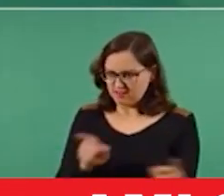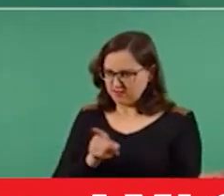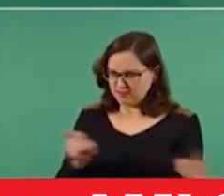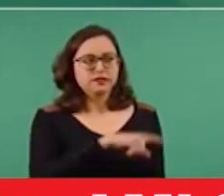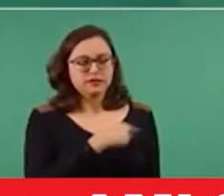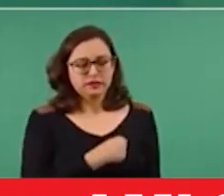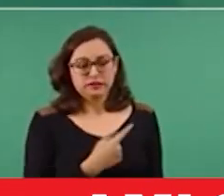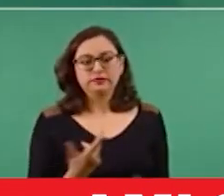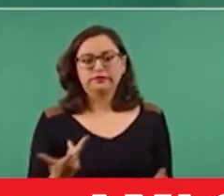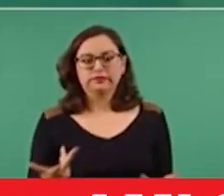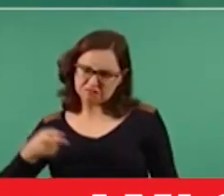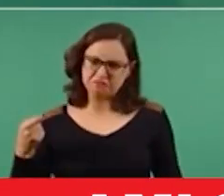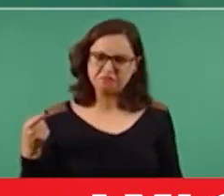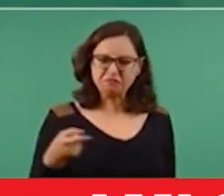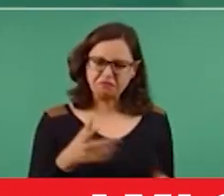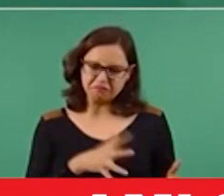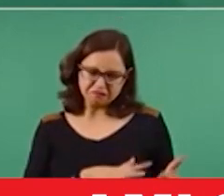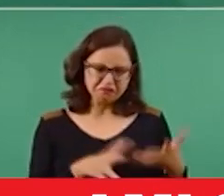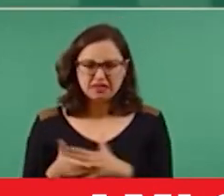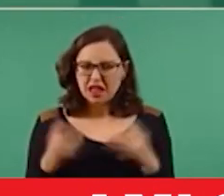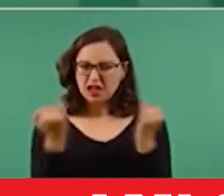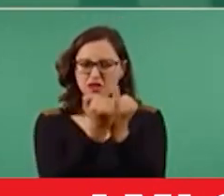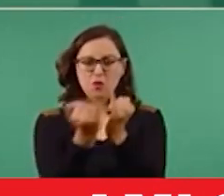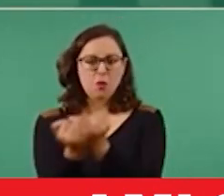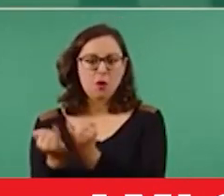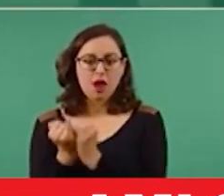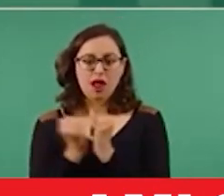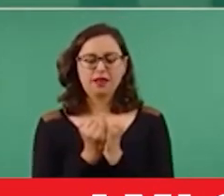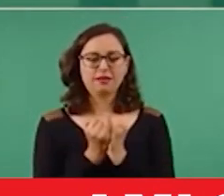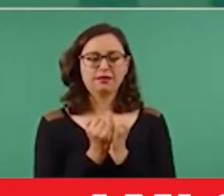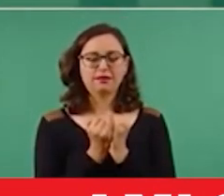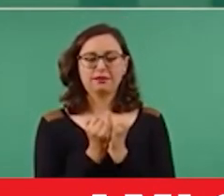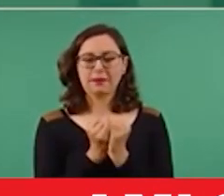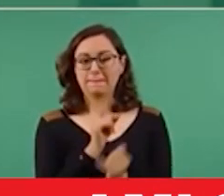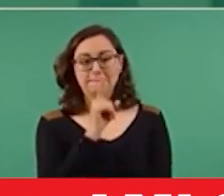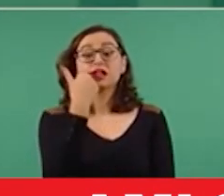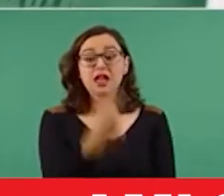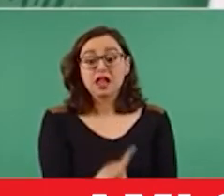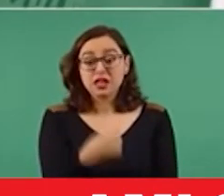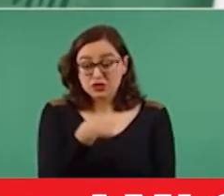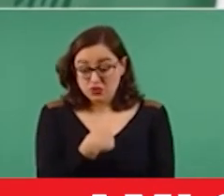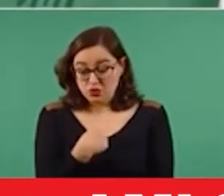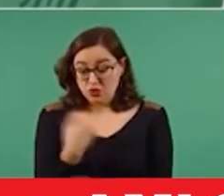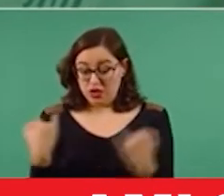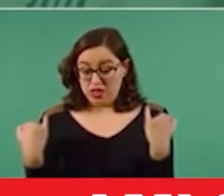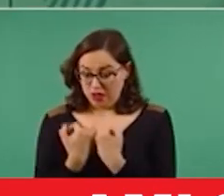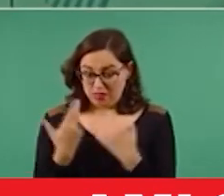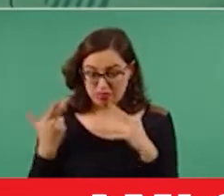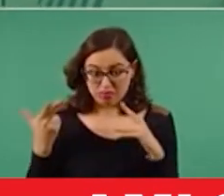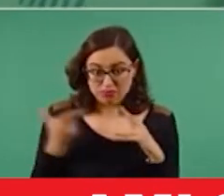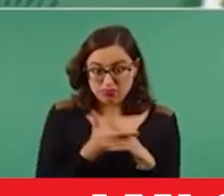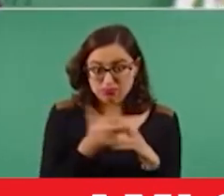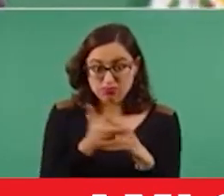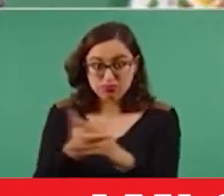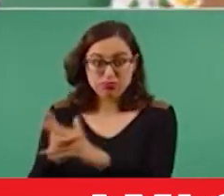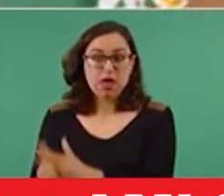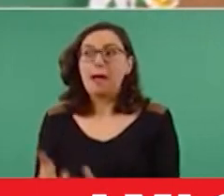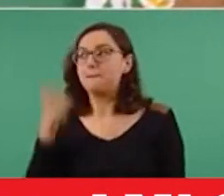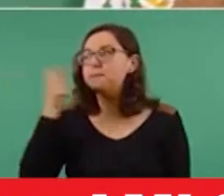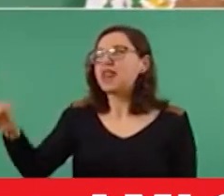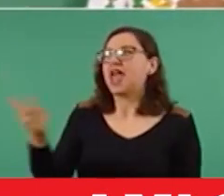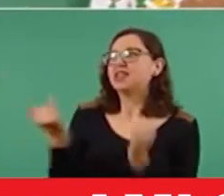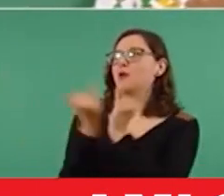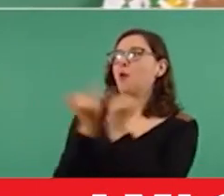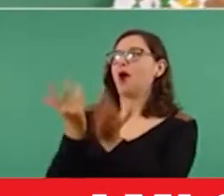la trampa de la provocación, de la violencia, porque quisieran mancharnos, quisieran poder decir, es lo mismo de antes.